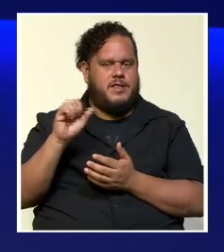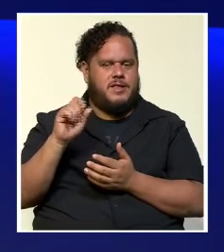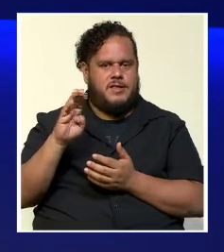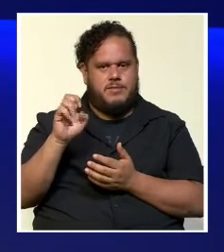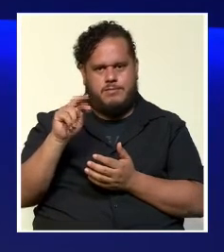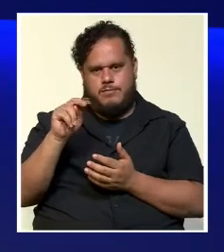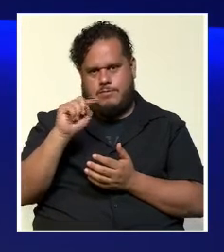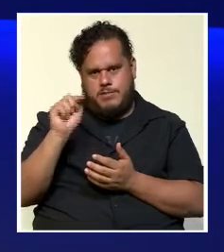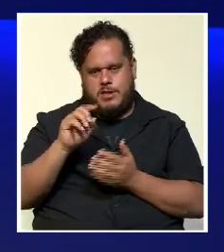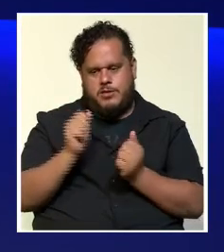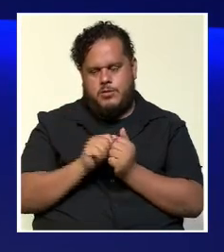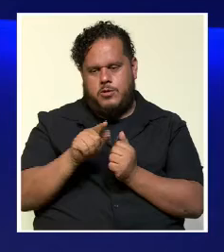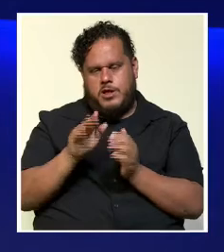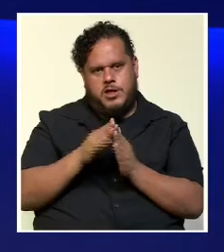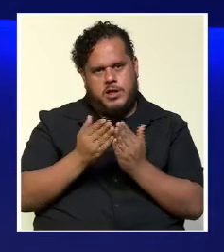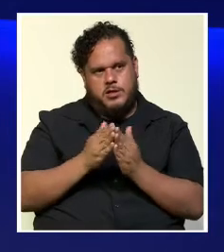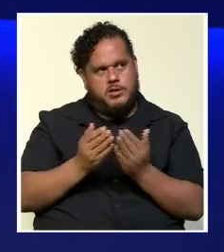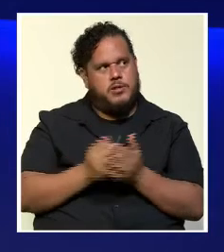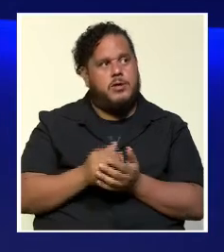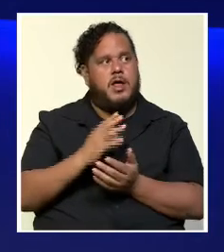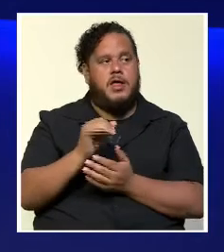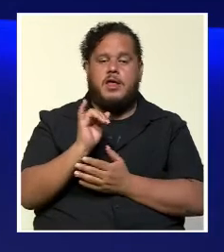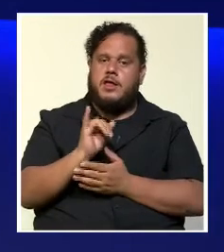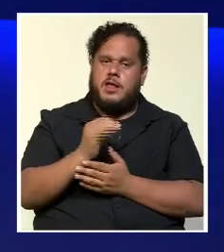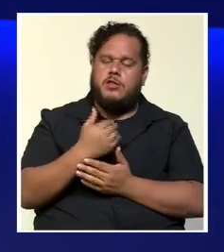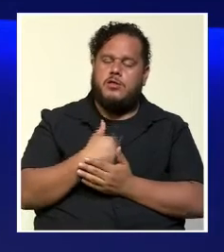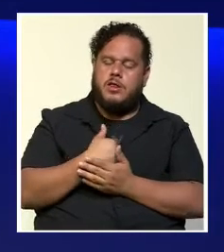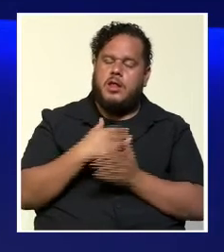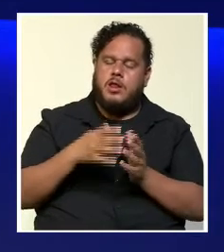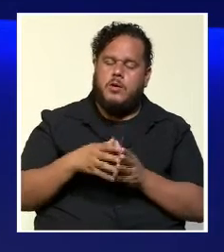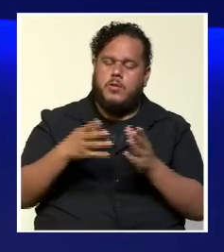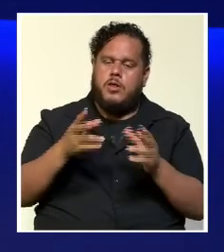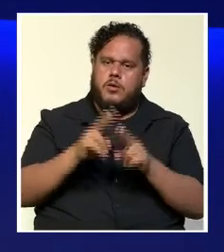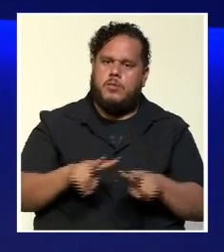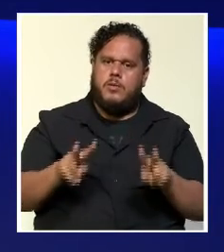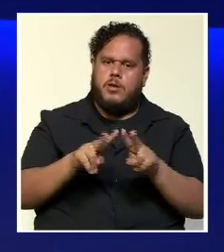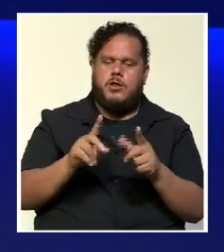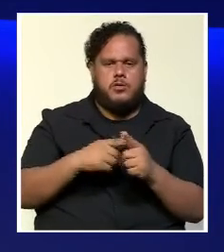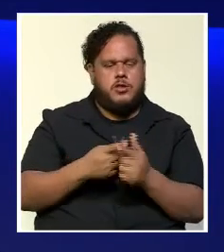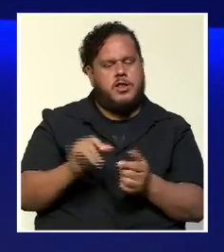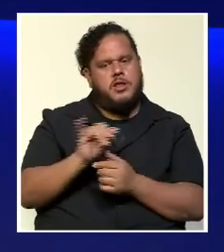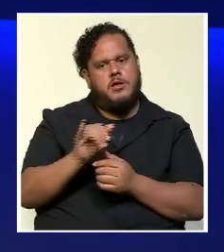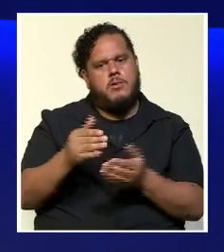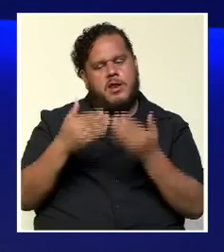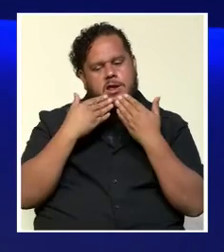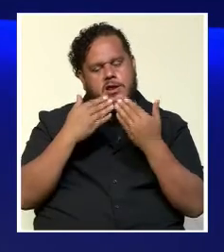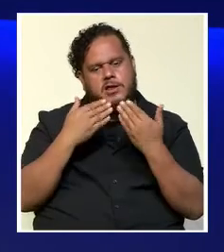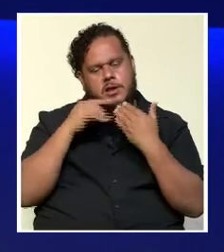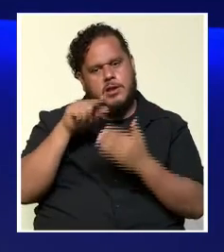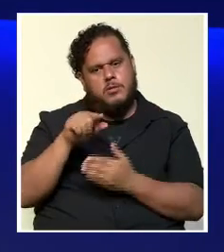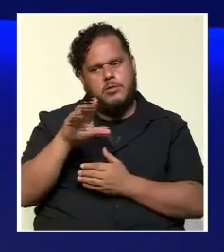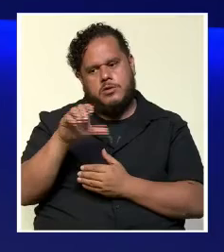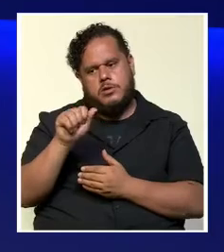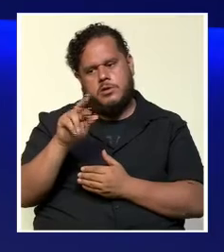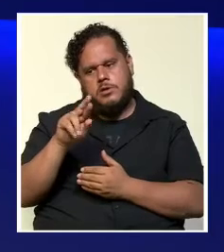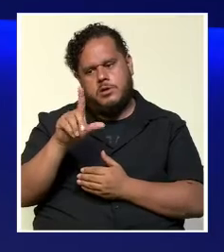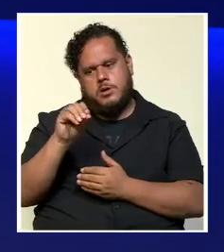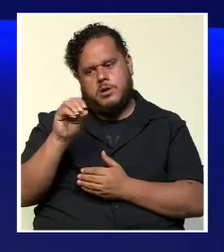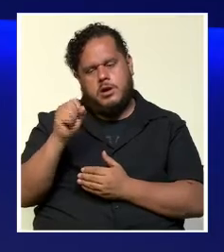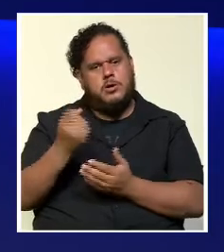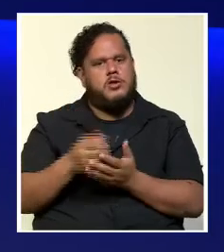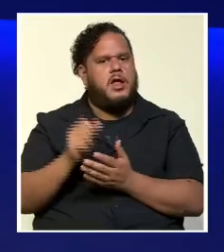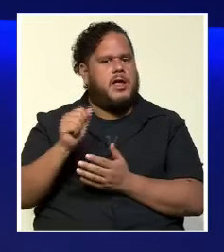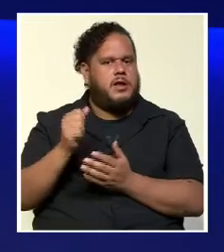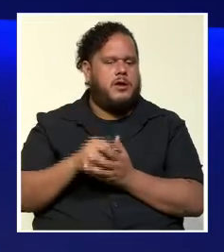con estos libros, y eso tiene un enorme valor. Entonces también agradecerte a vos, Carlos Aguilar, de